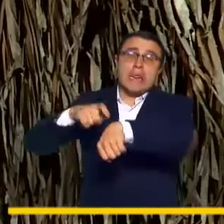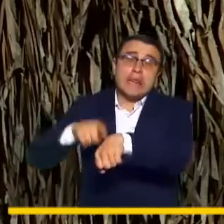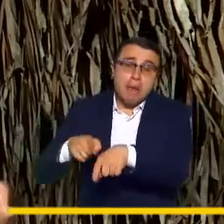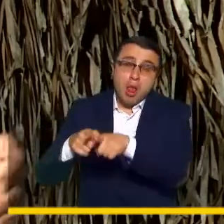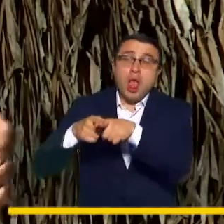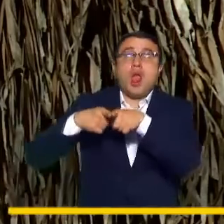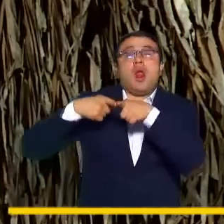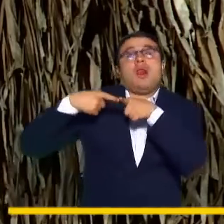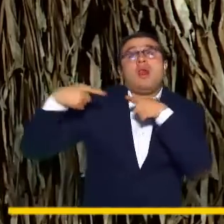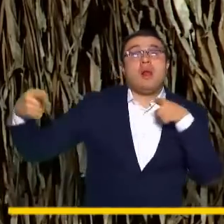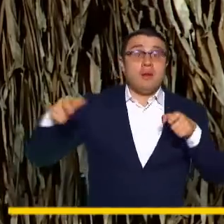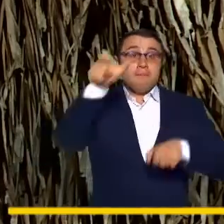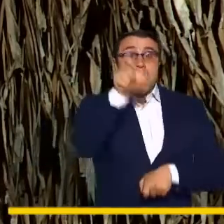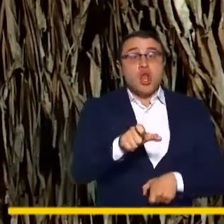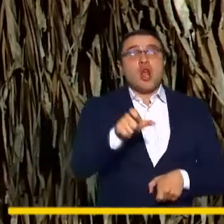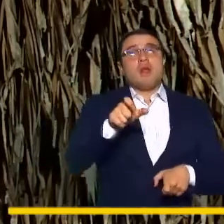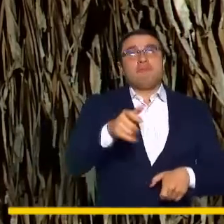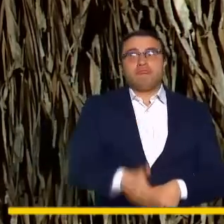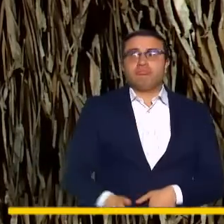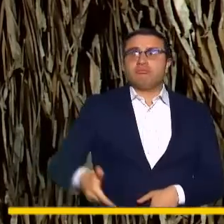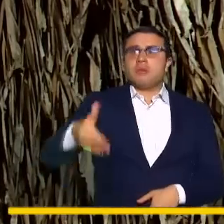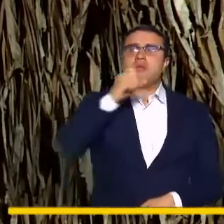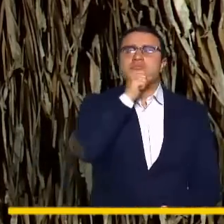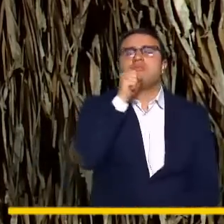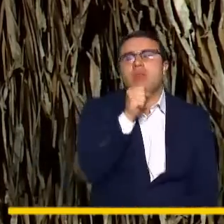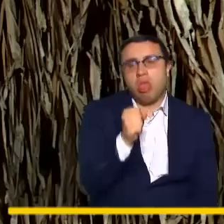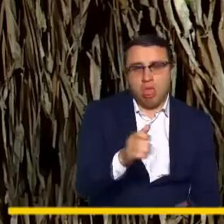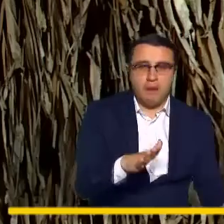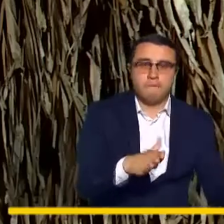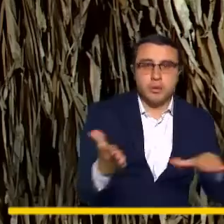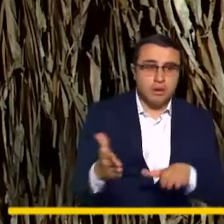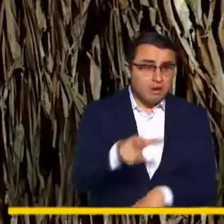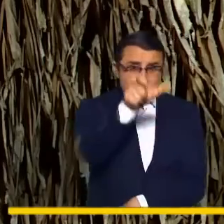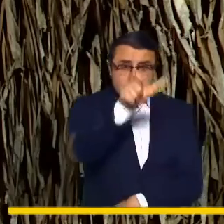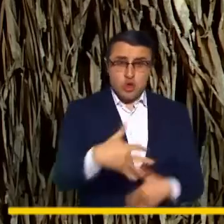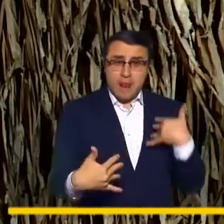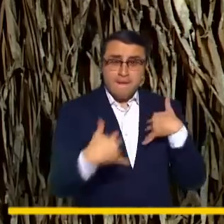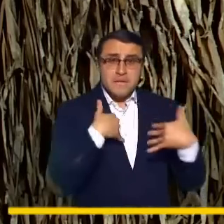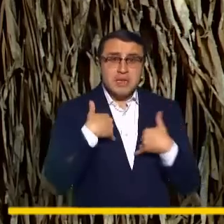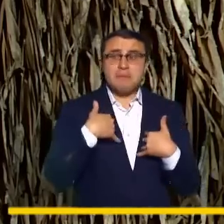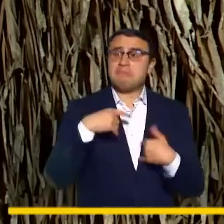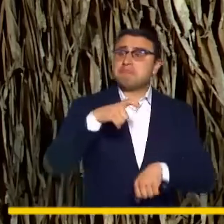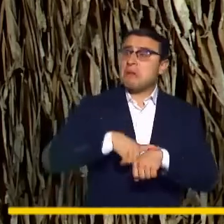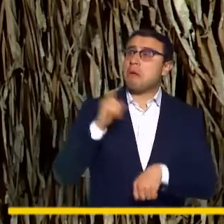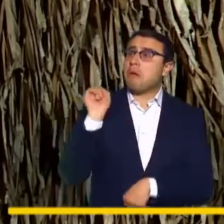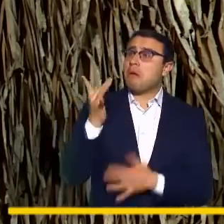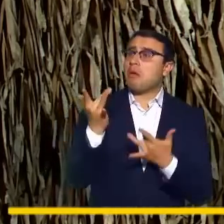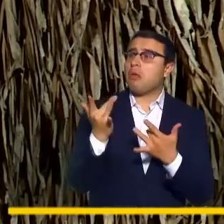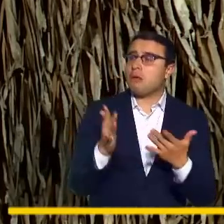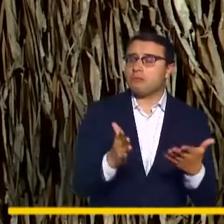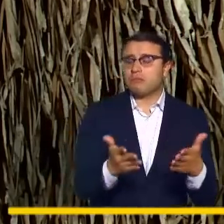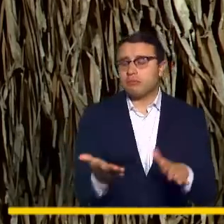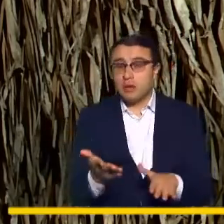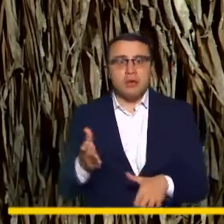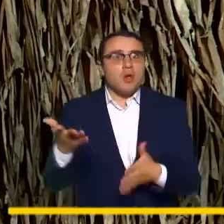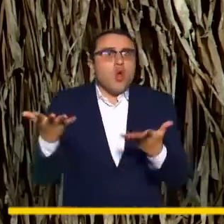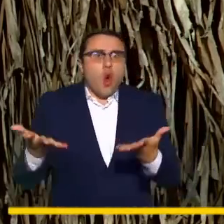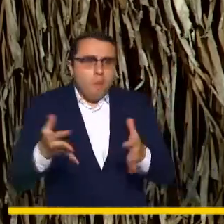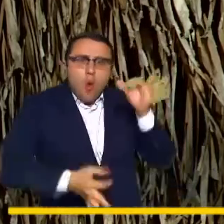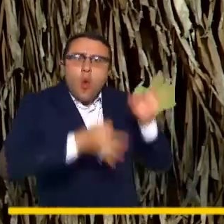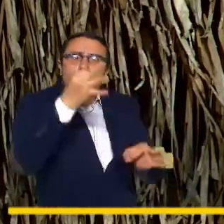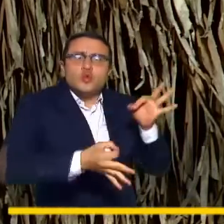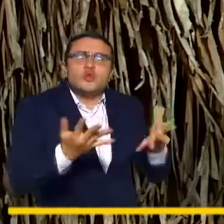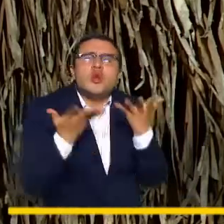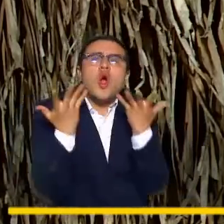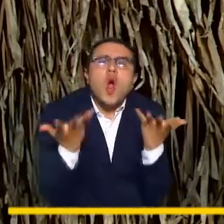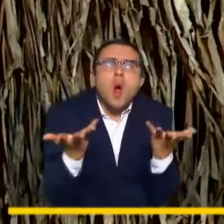vida de la persona, que de la vida de la víctima? ¿Cómo se puede decir que en Colombia hay